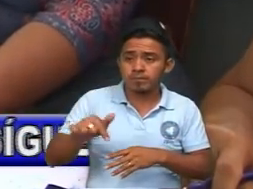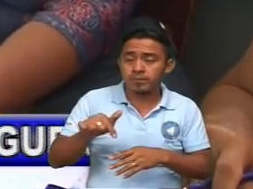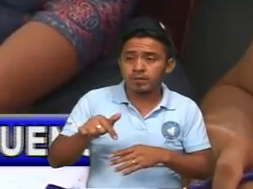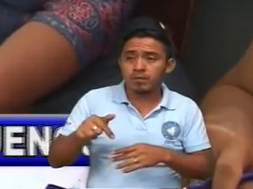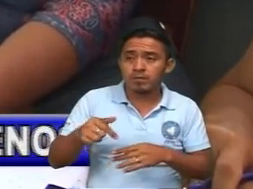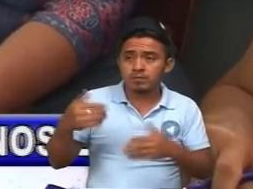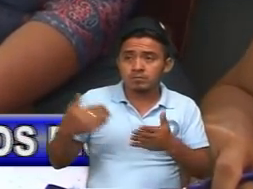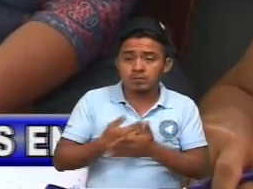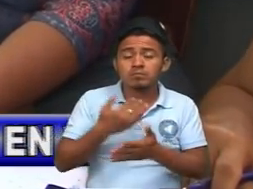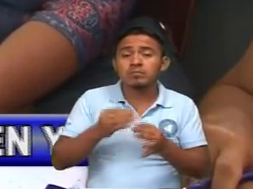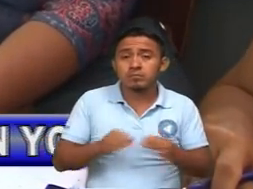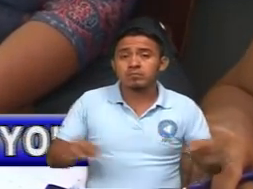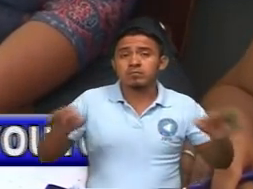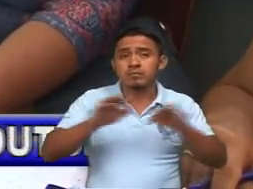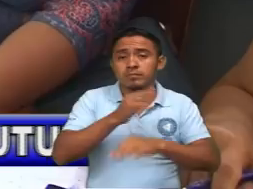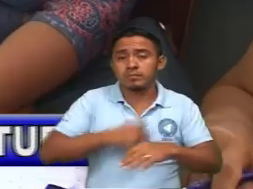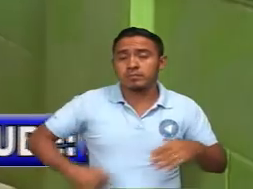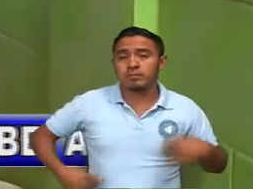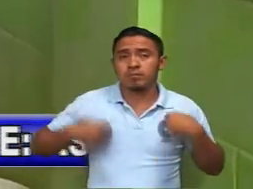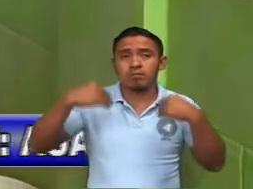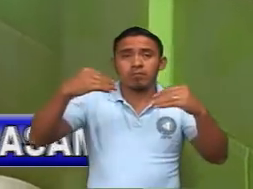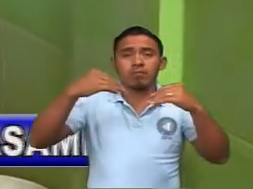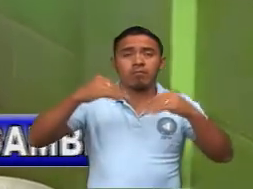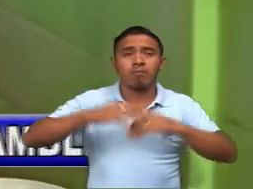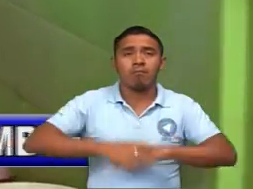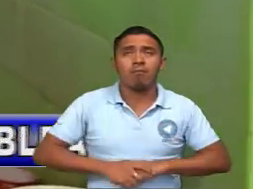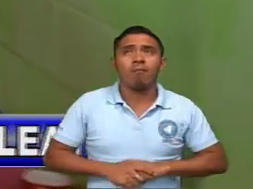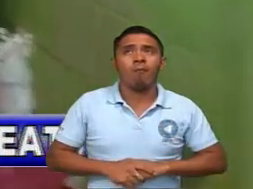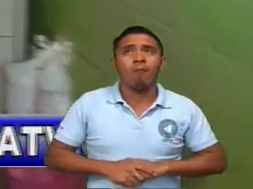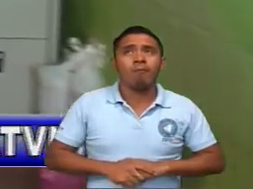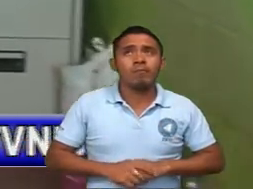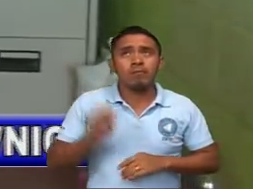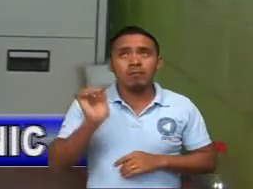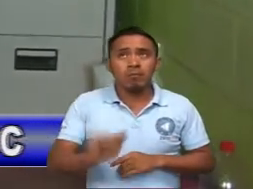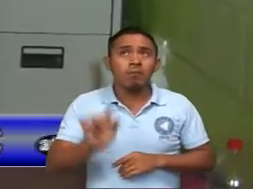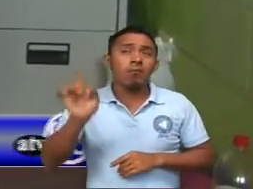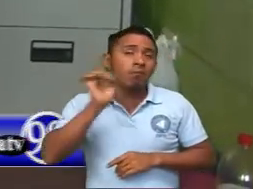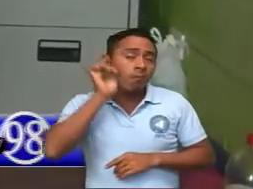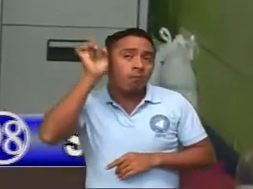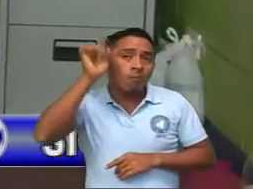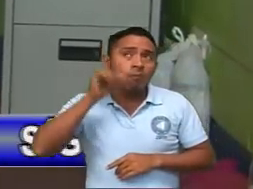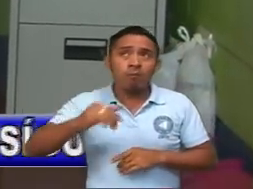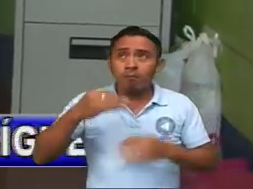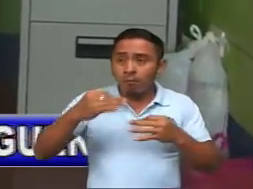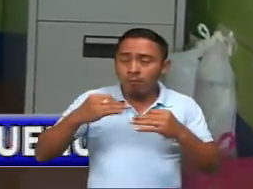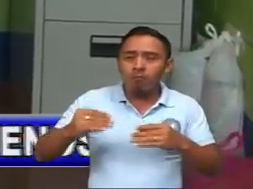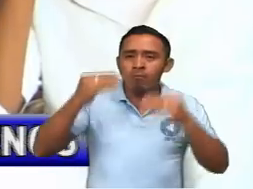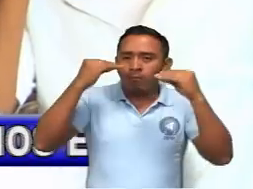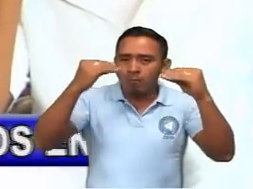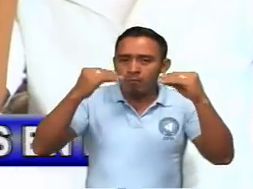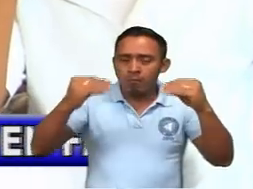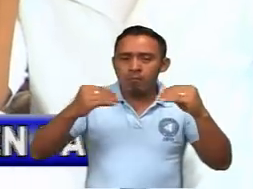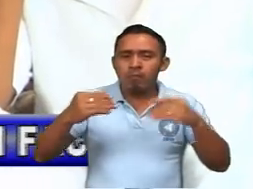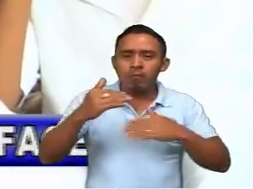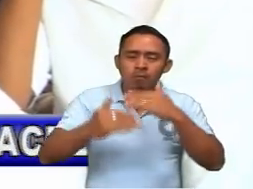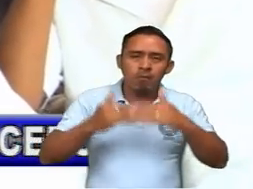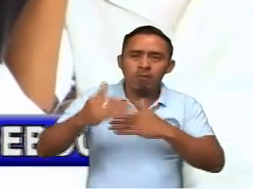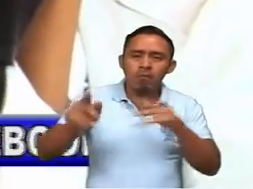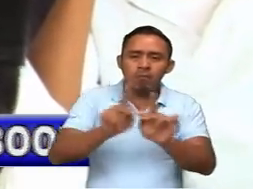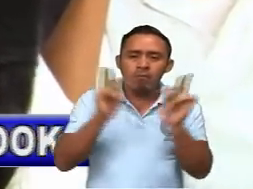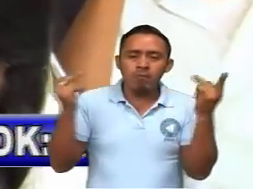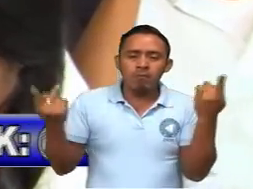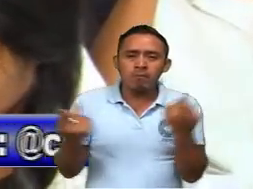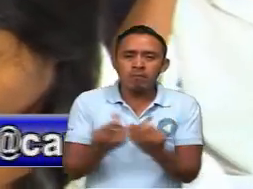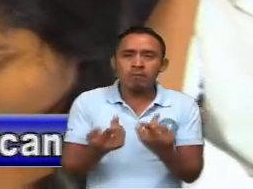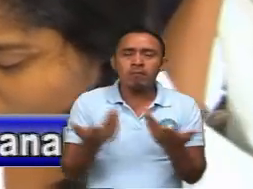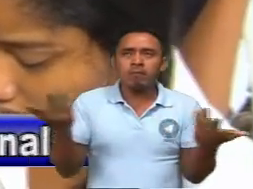educativa muy importante para el Ministerio de Educación. Uno de los avances que ha permitido la mejoría en la calidad educativa de los colegios públicos